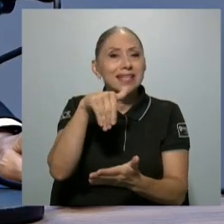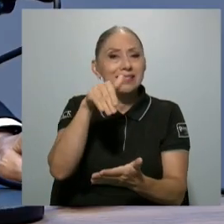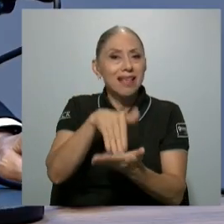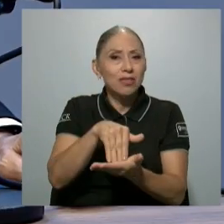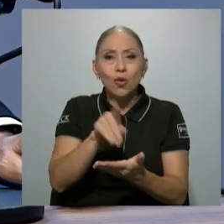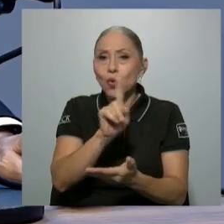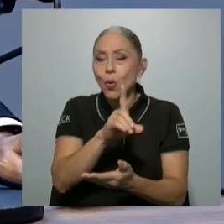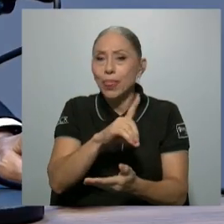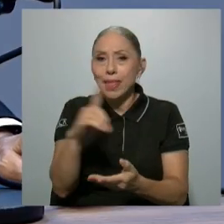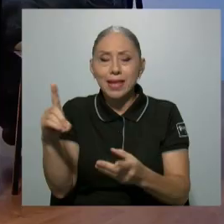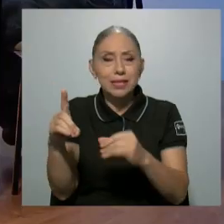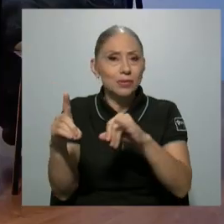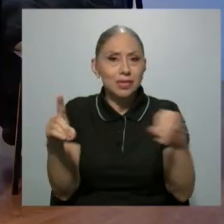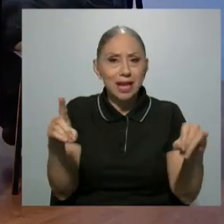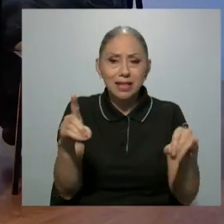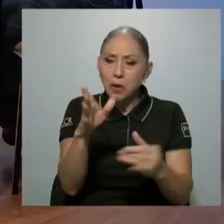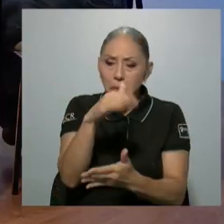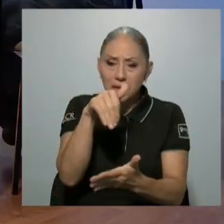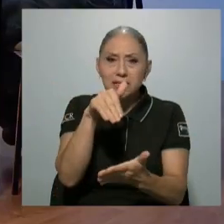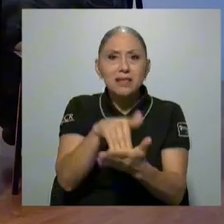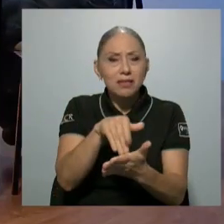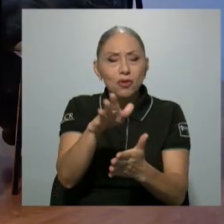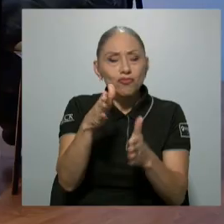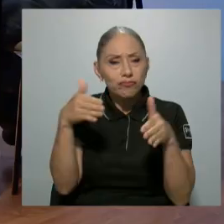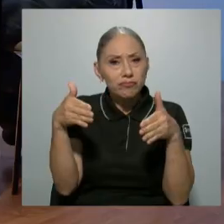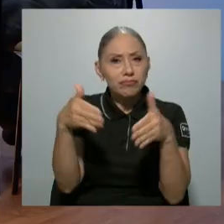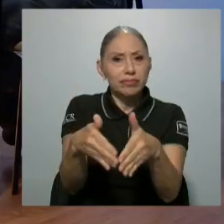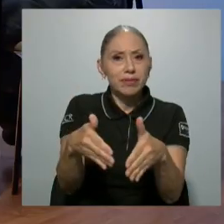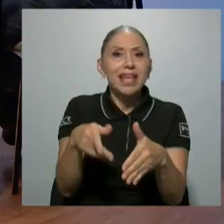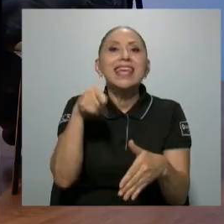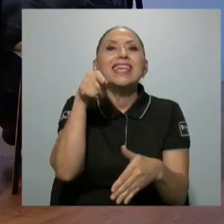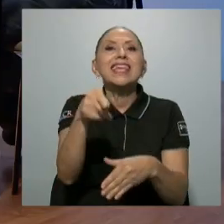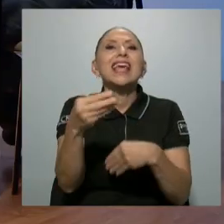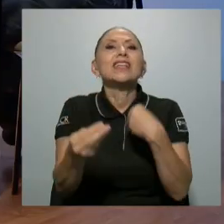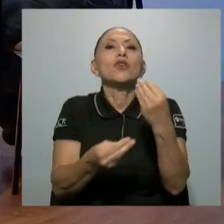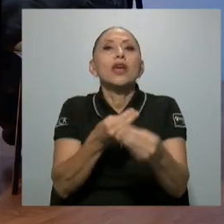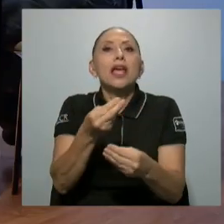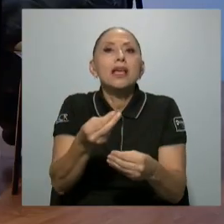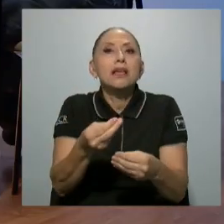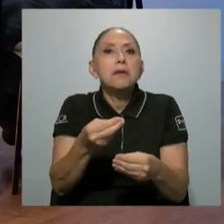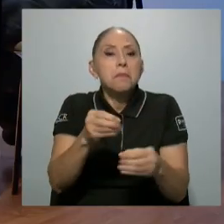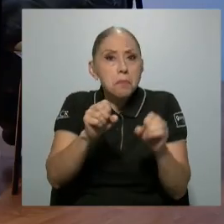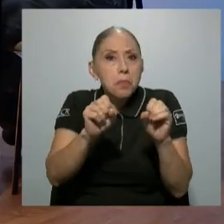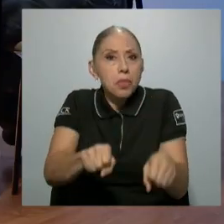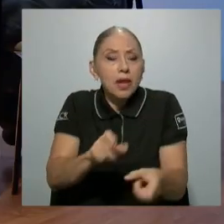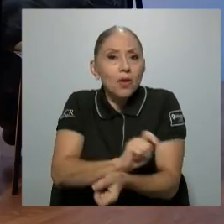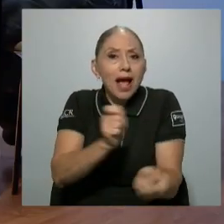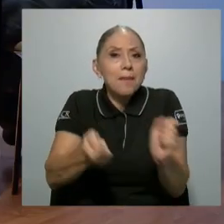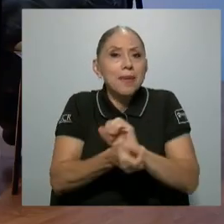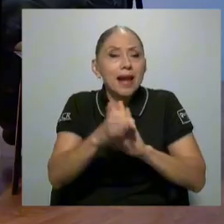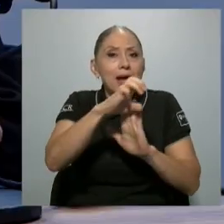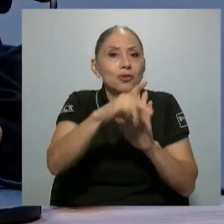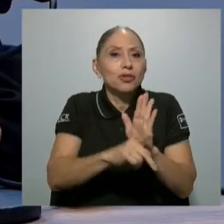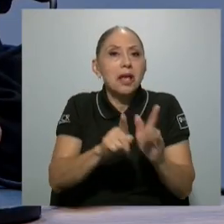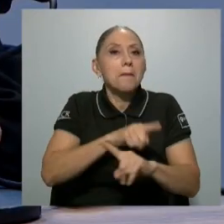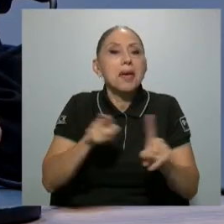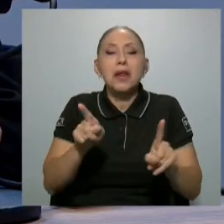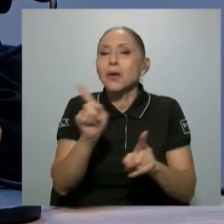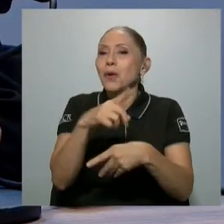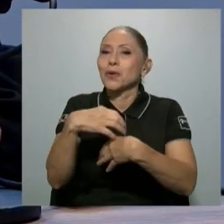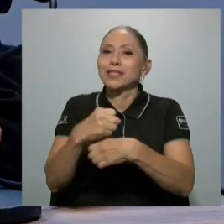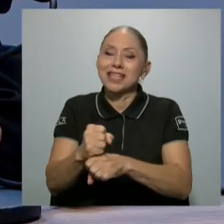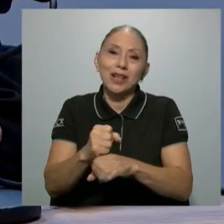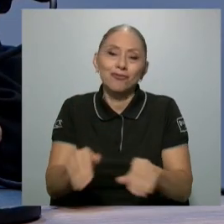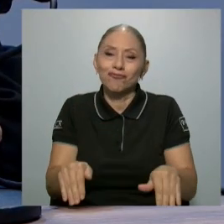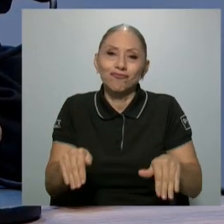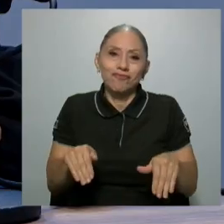básicamente les dio por cambiar la Constitución y no lo hicieron y solo tenemos que